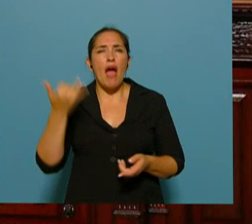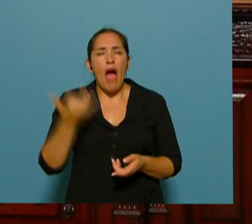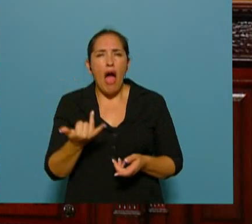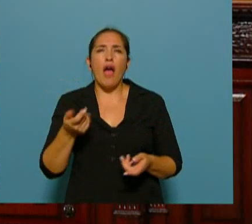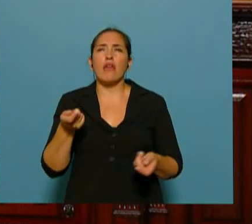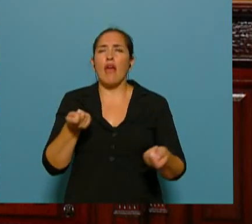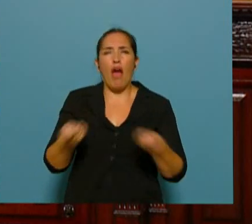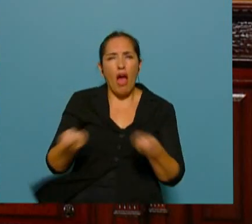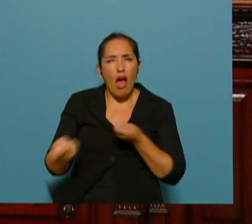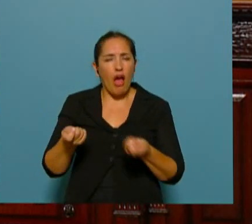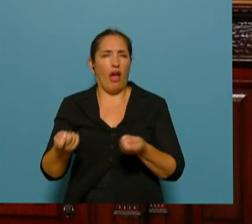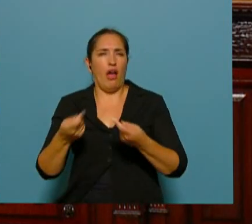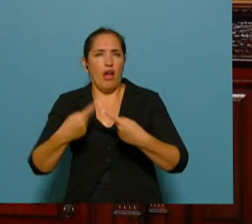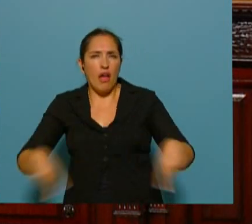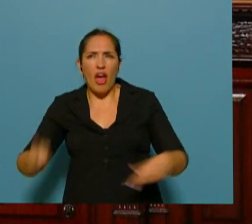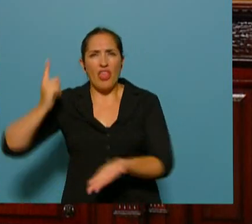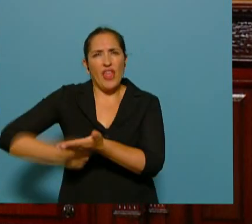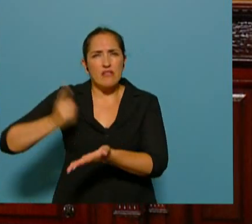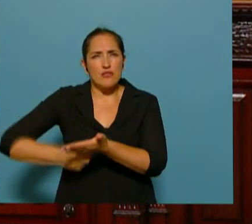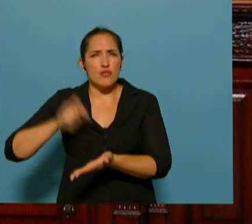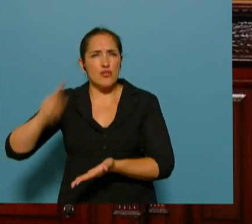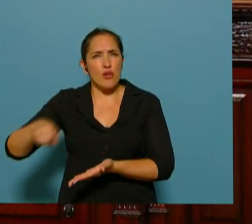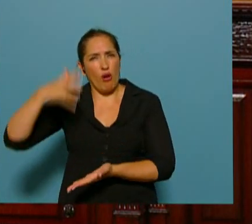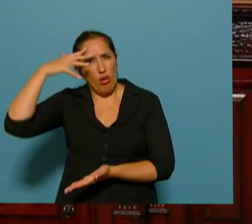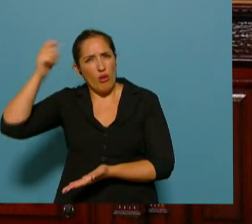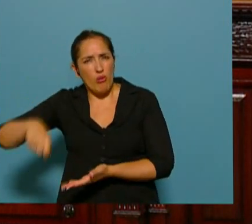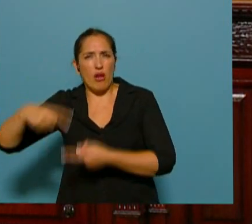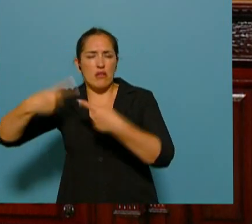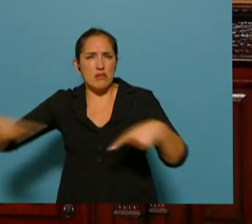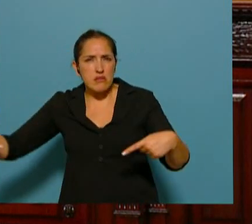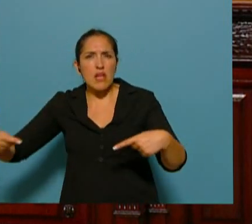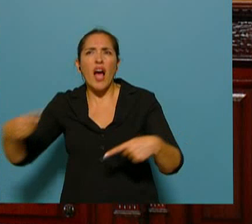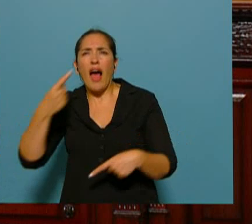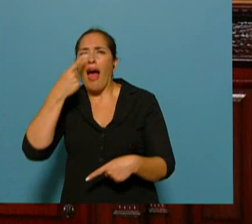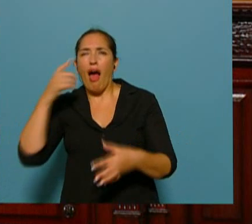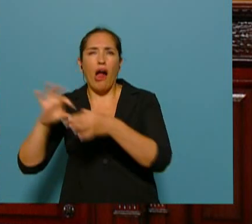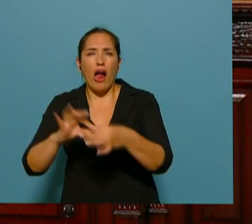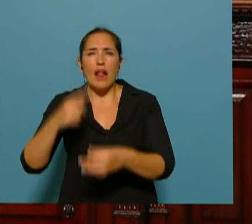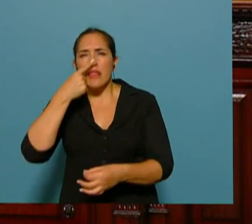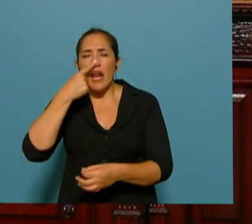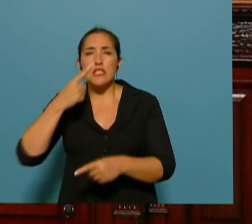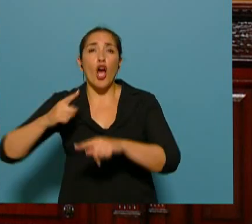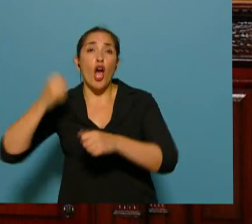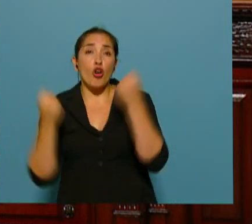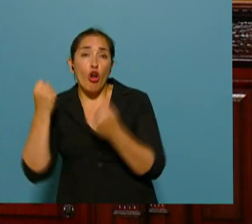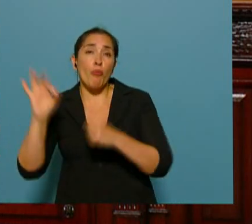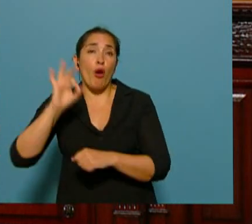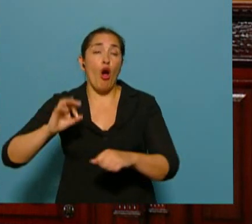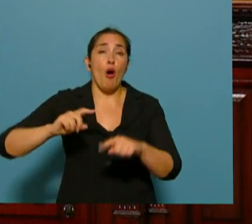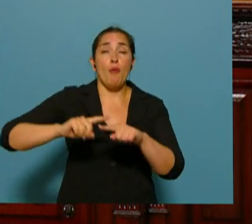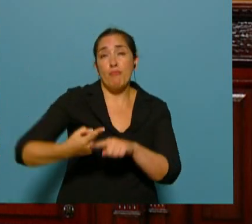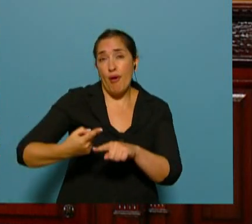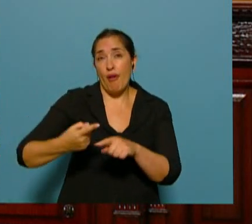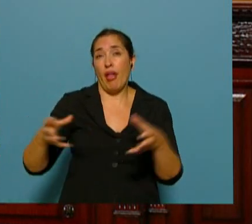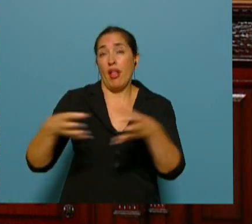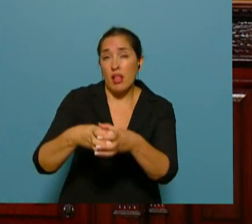manipulación de decisiones jurisdiccionales en función de intereses económicos o partidarios que conducen a